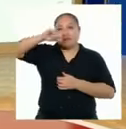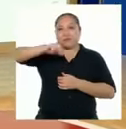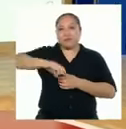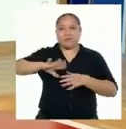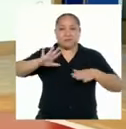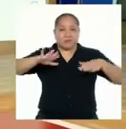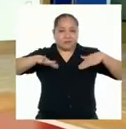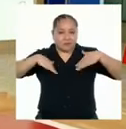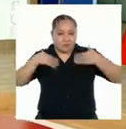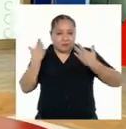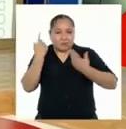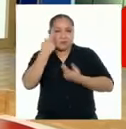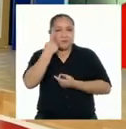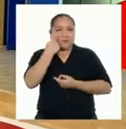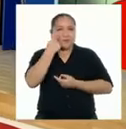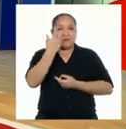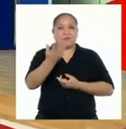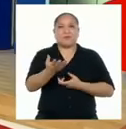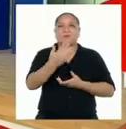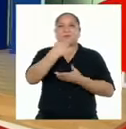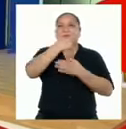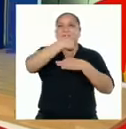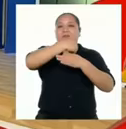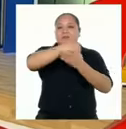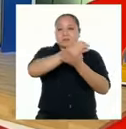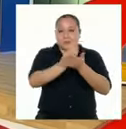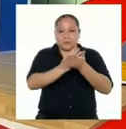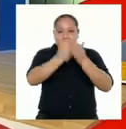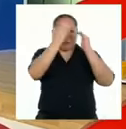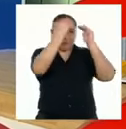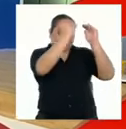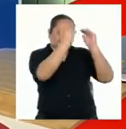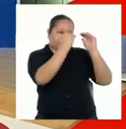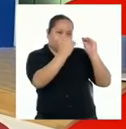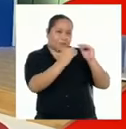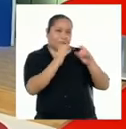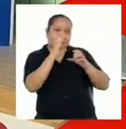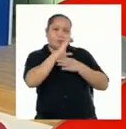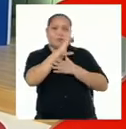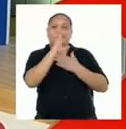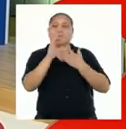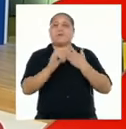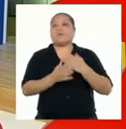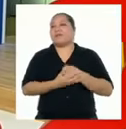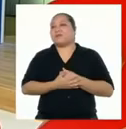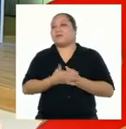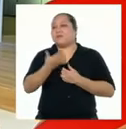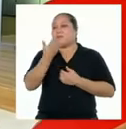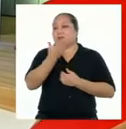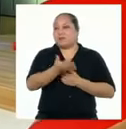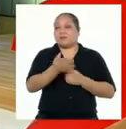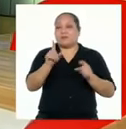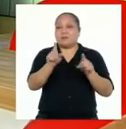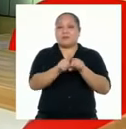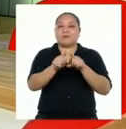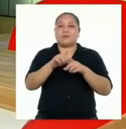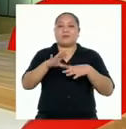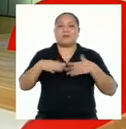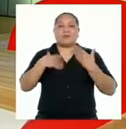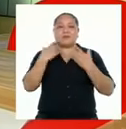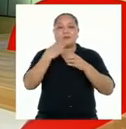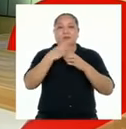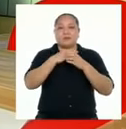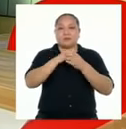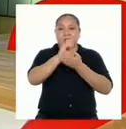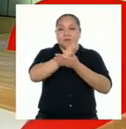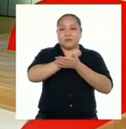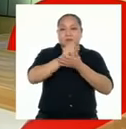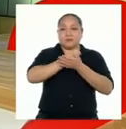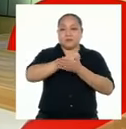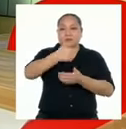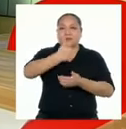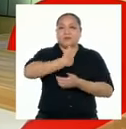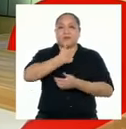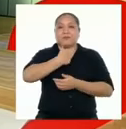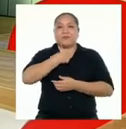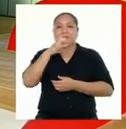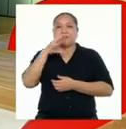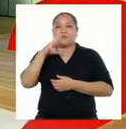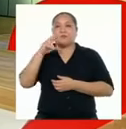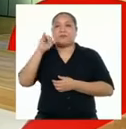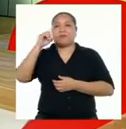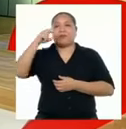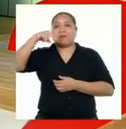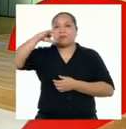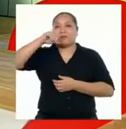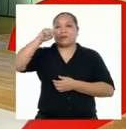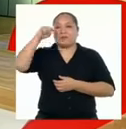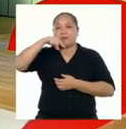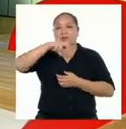hemos podido conocer su estructura y sus características. Así podremos escribir nuestra propia crónica de este